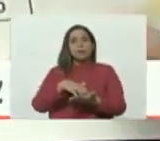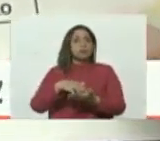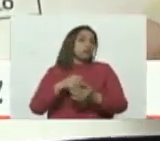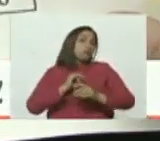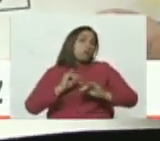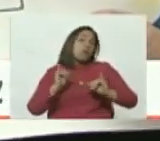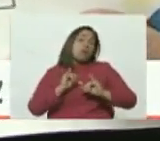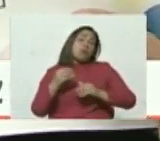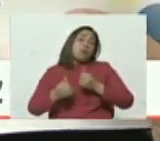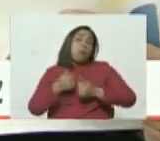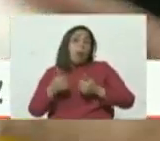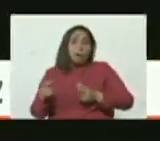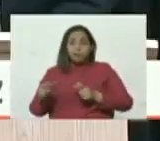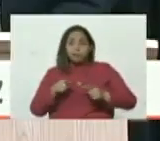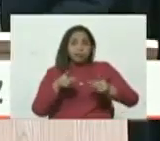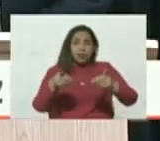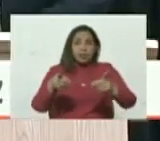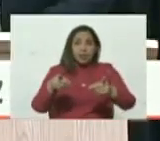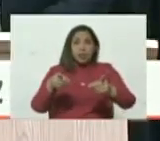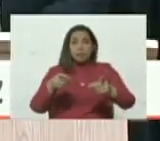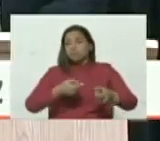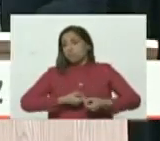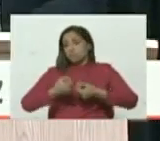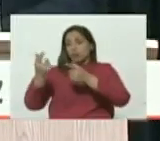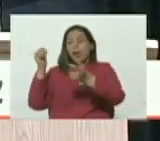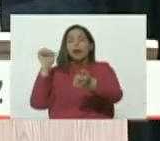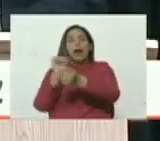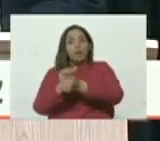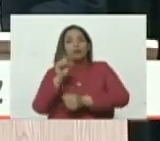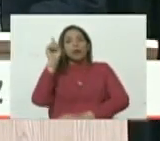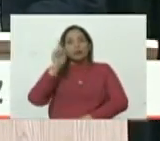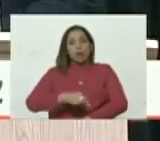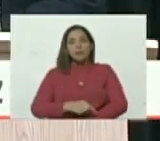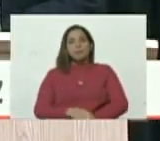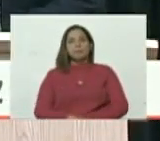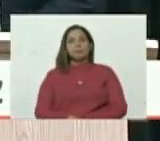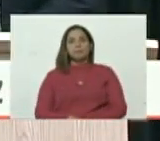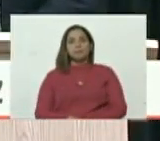Alias Gonzalo, Rafael Acosta Arévalo, preso, capturado.